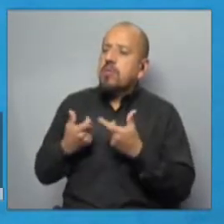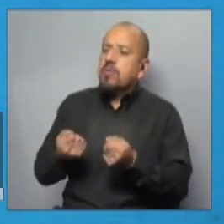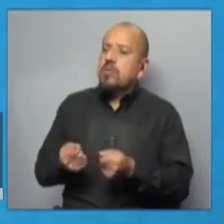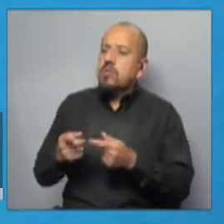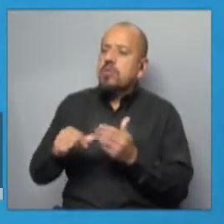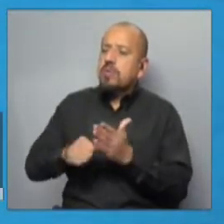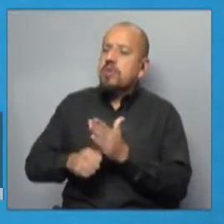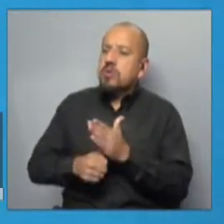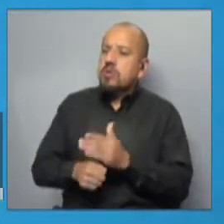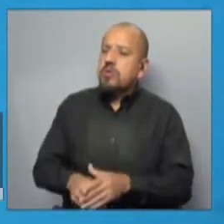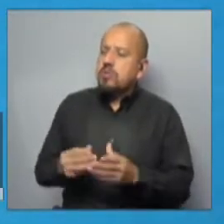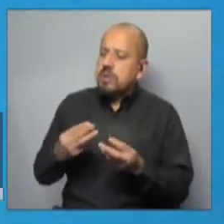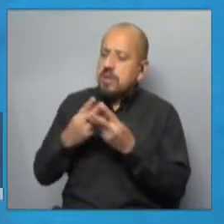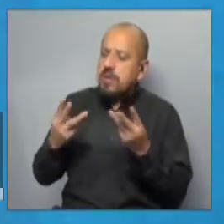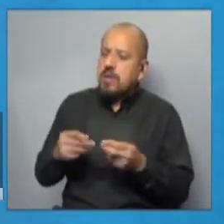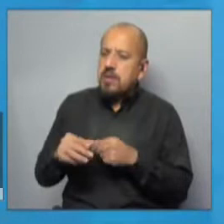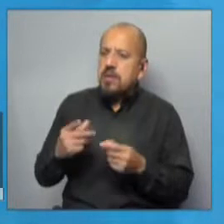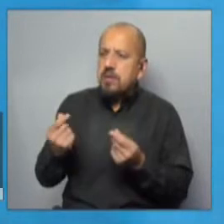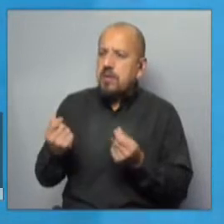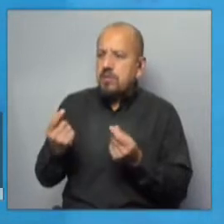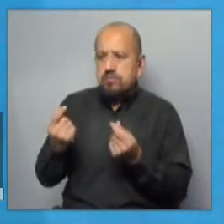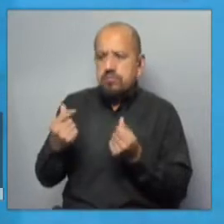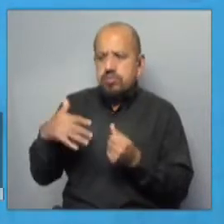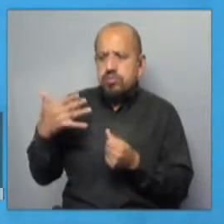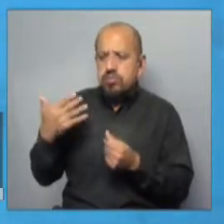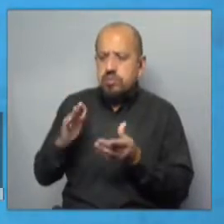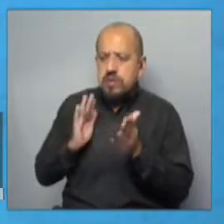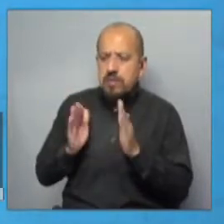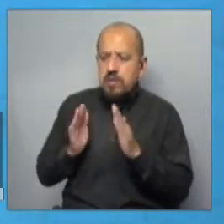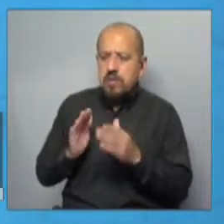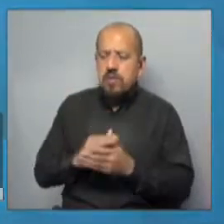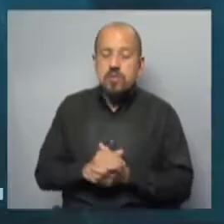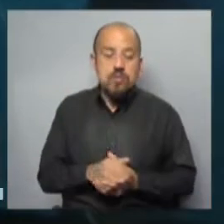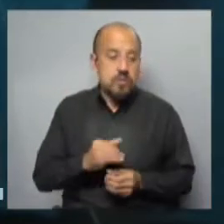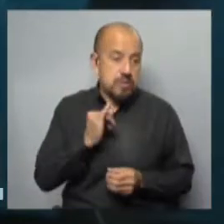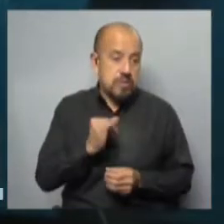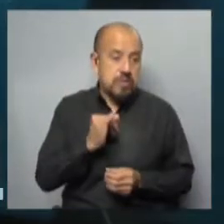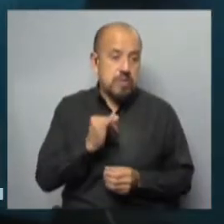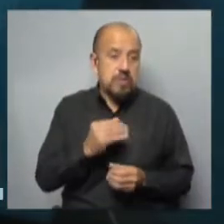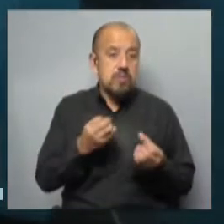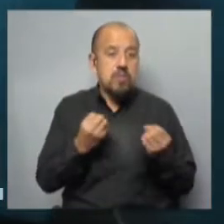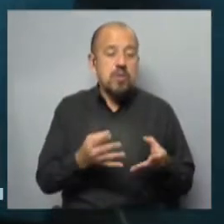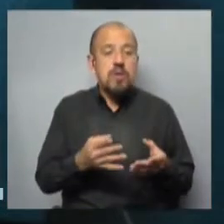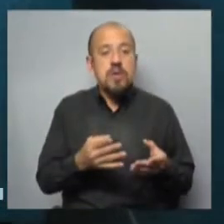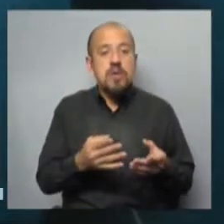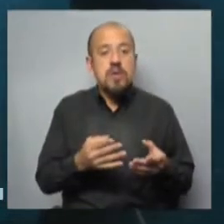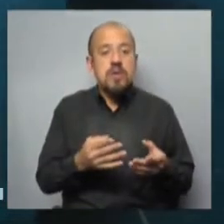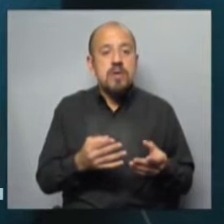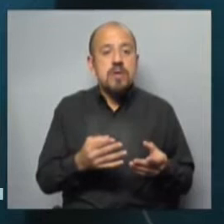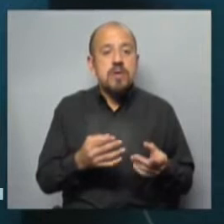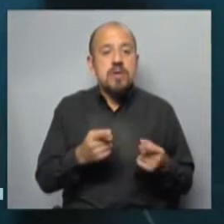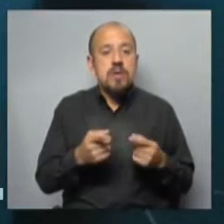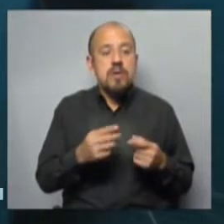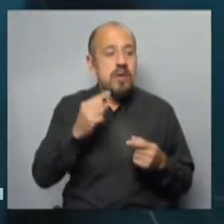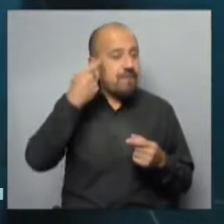una pensión o no pero estamos hablando por los reales tratamientos que son costosos para muchas familias claro sí sí porque en el área están desde las